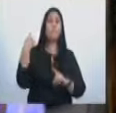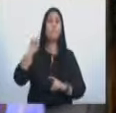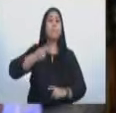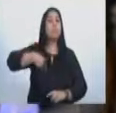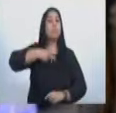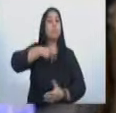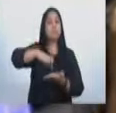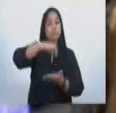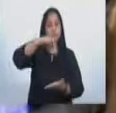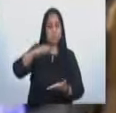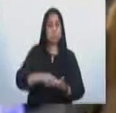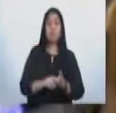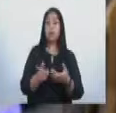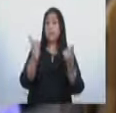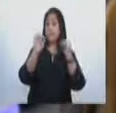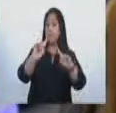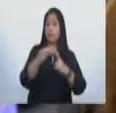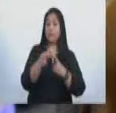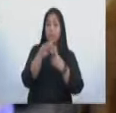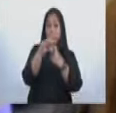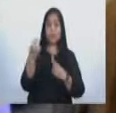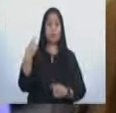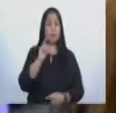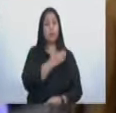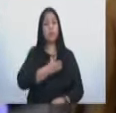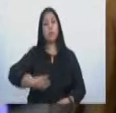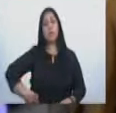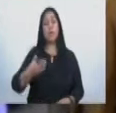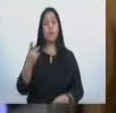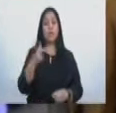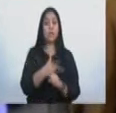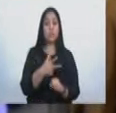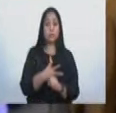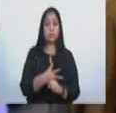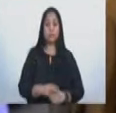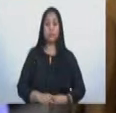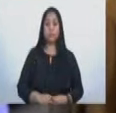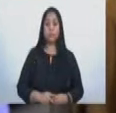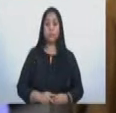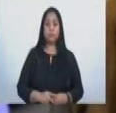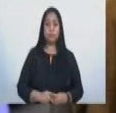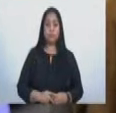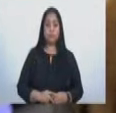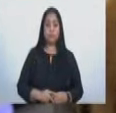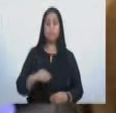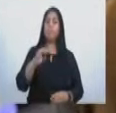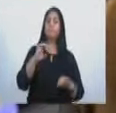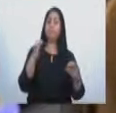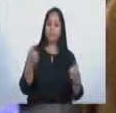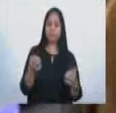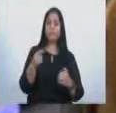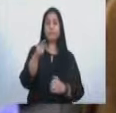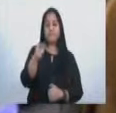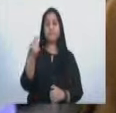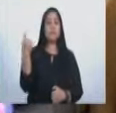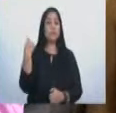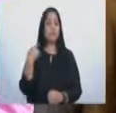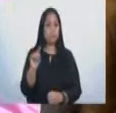nuestro país pero especialmente para el gobierno de la República es por ello que